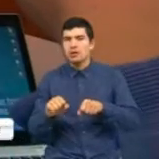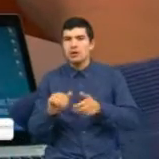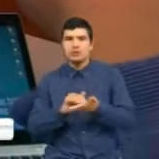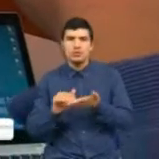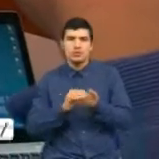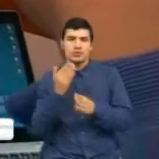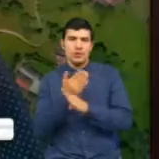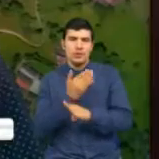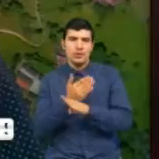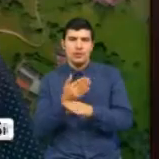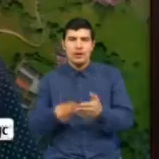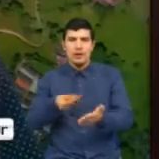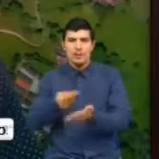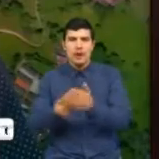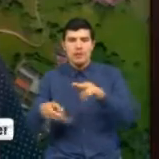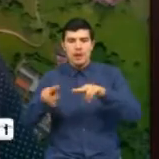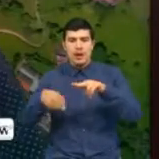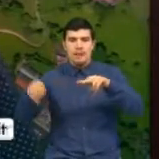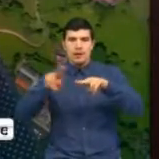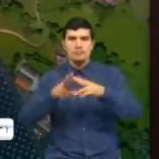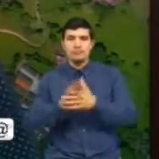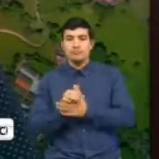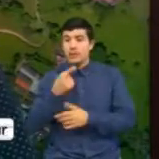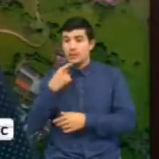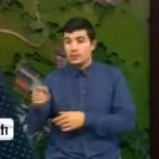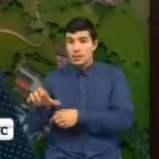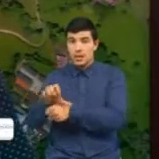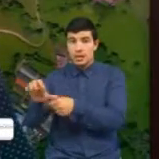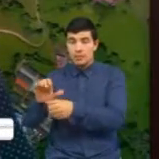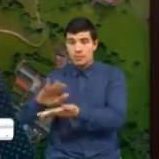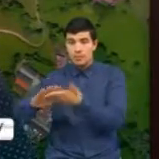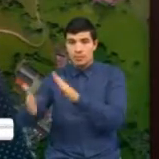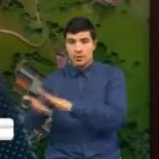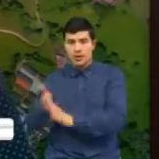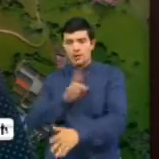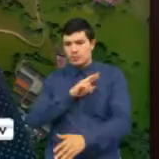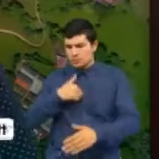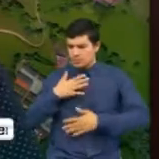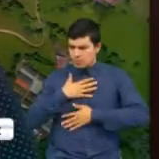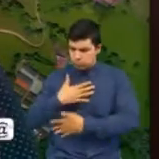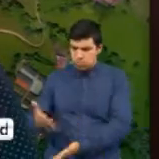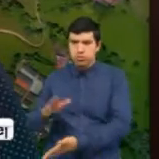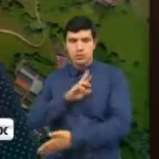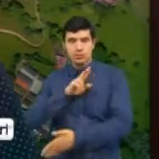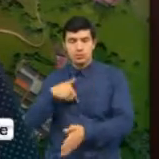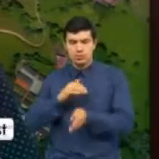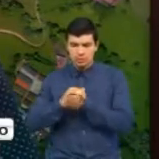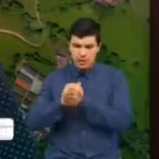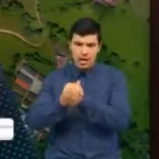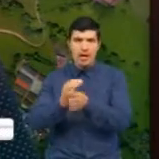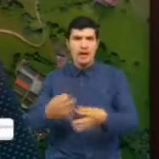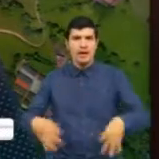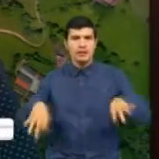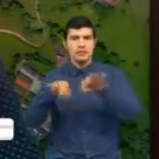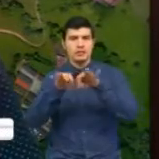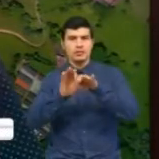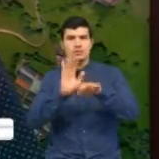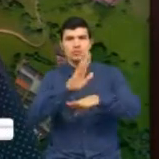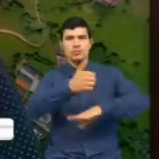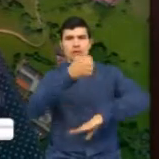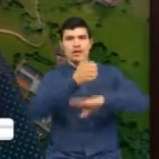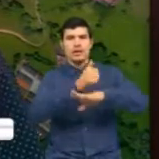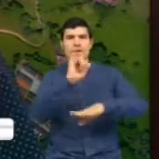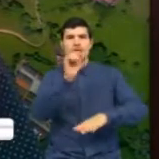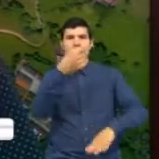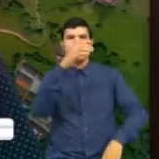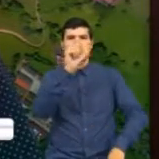pagos decirle a la ciudadanía que estamos prestos a ellos hemos venido bienvenido a hacer una gestión importante y hablar con el director que es muy